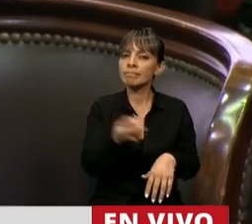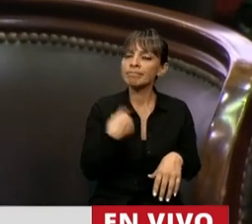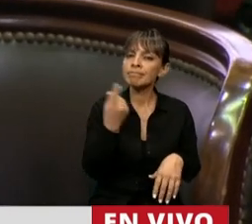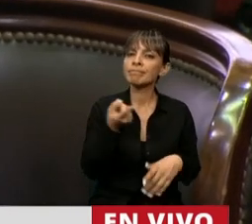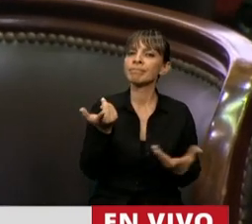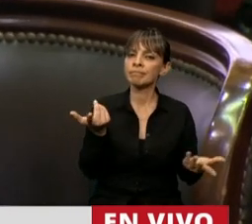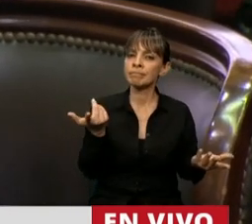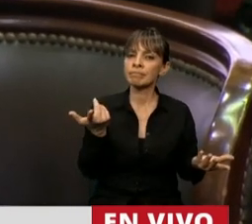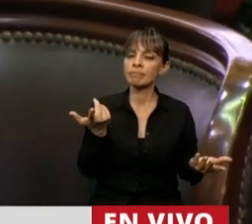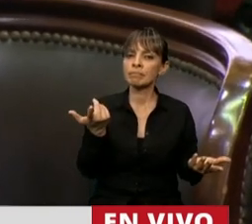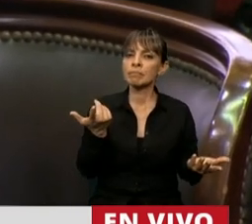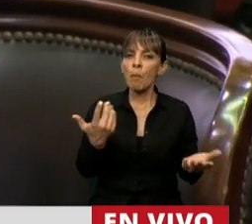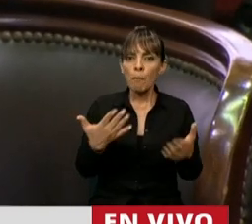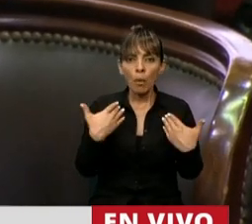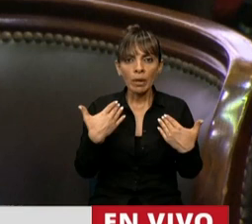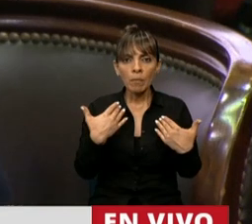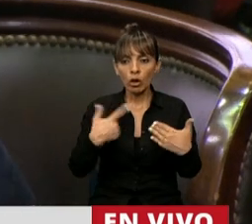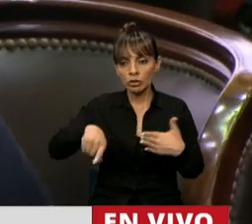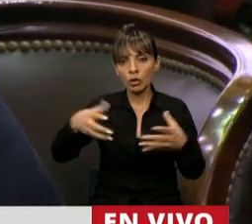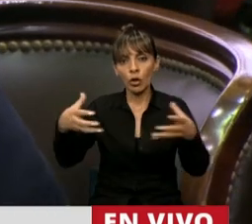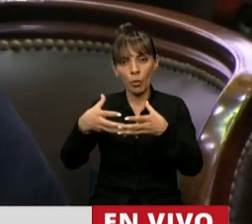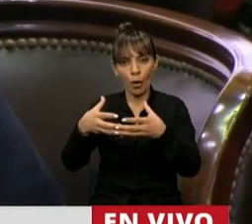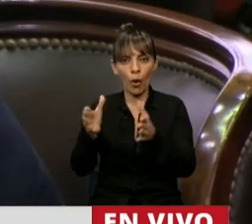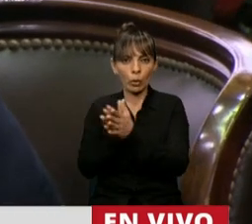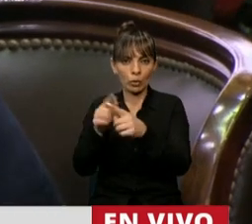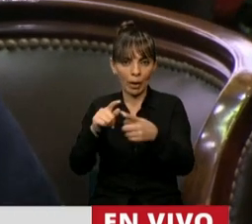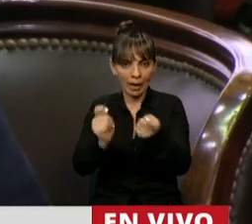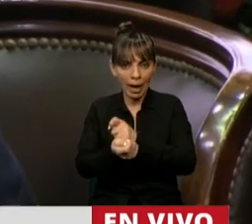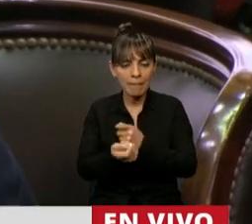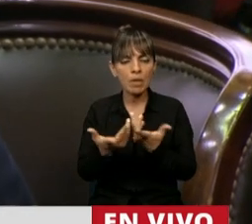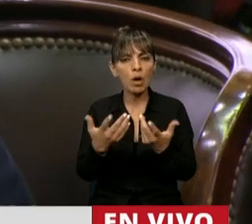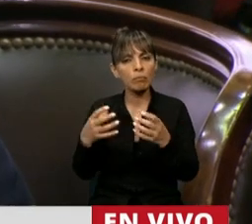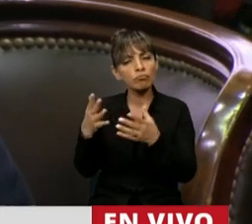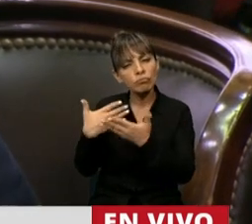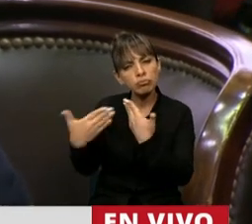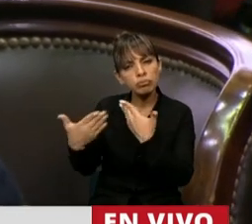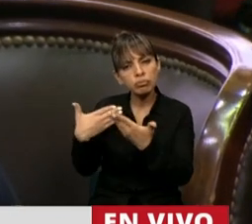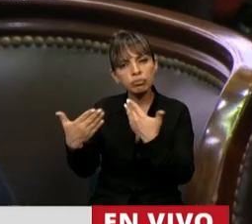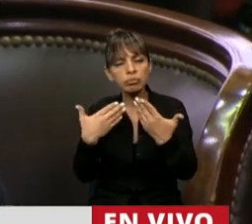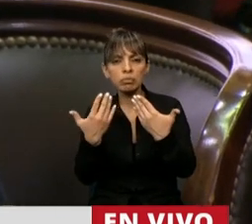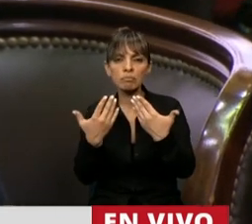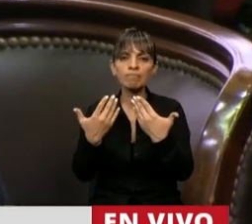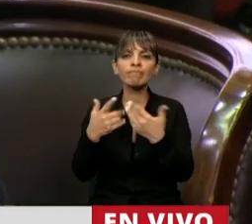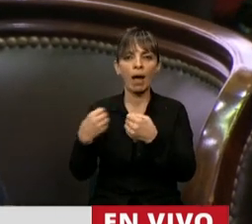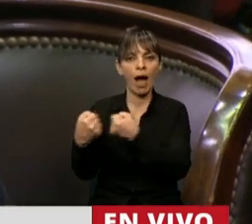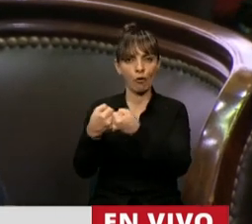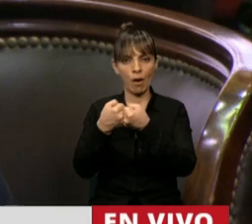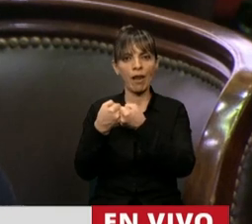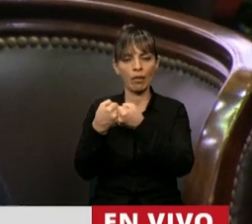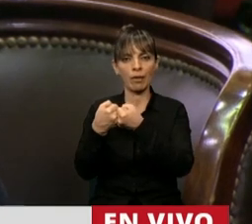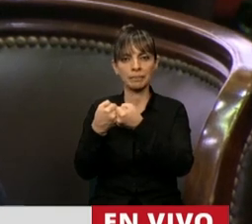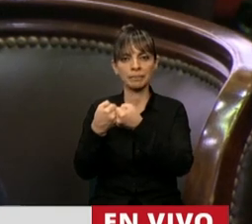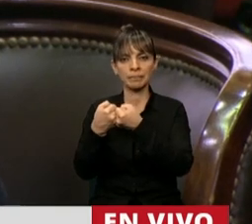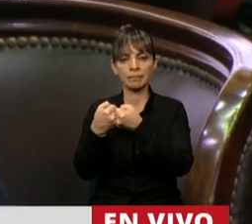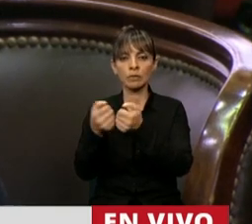hayamos podido, desde Juntos por el Cambio, dialogar y concertar